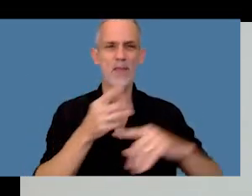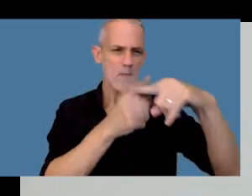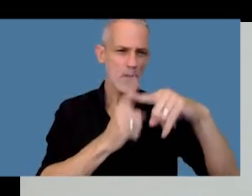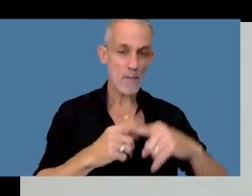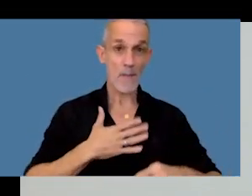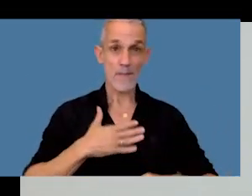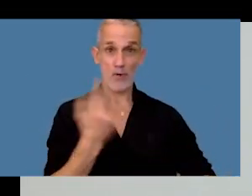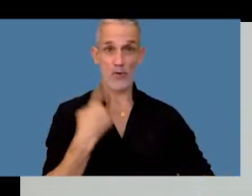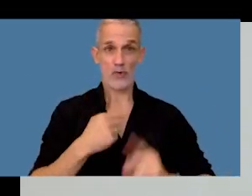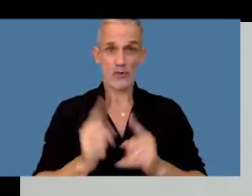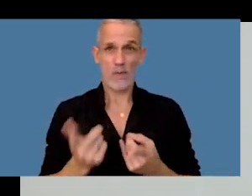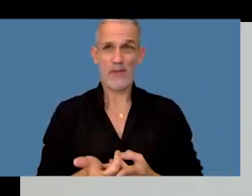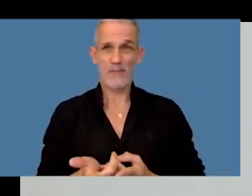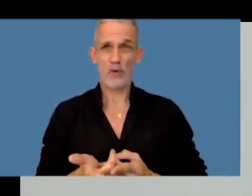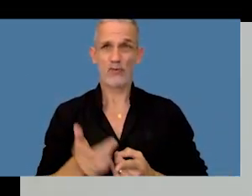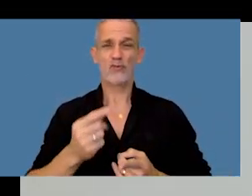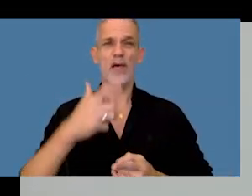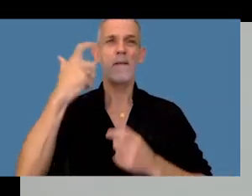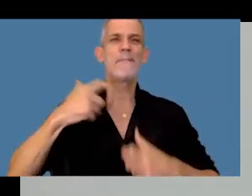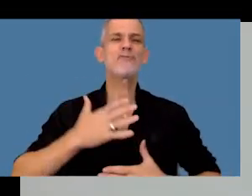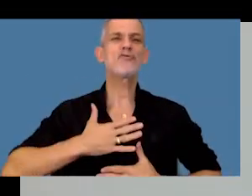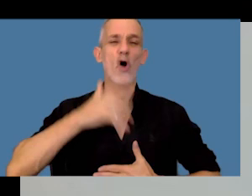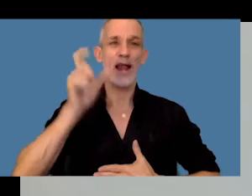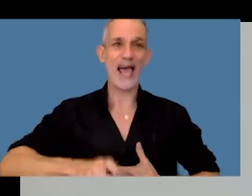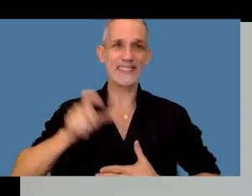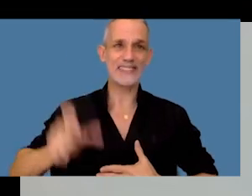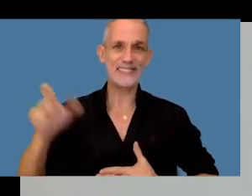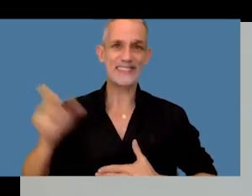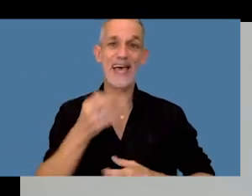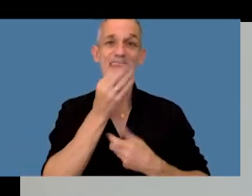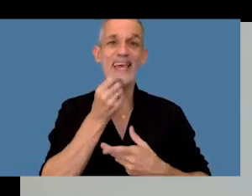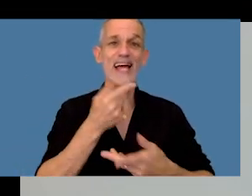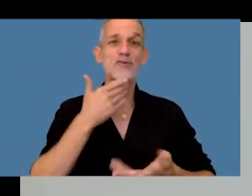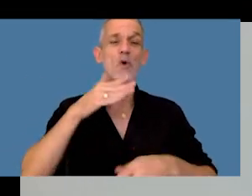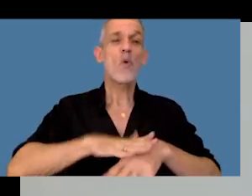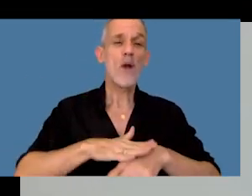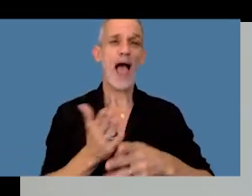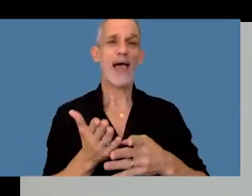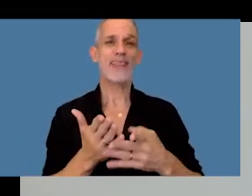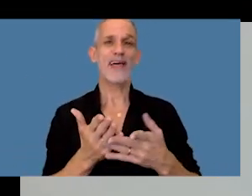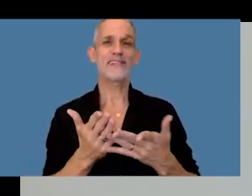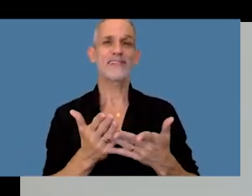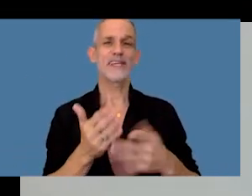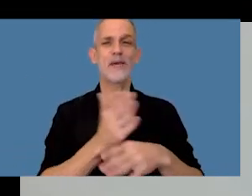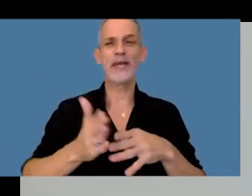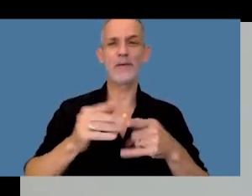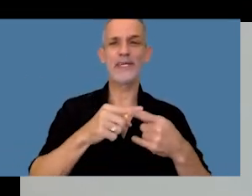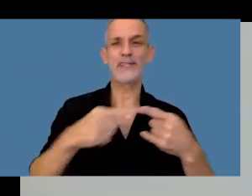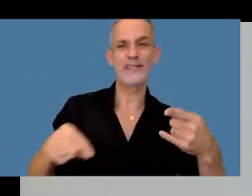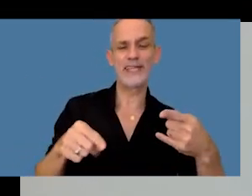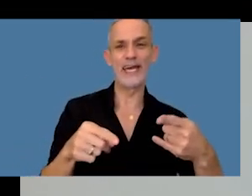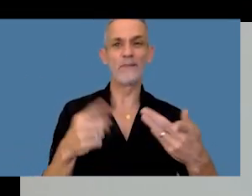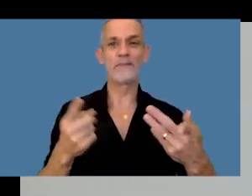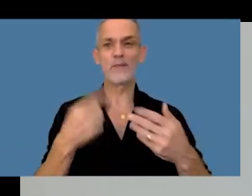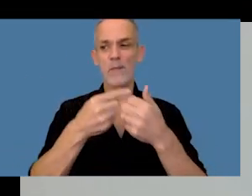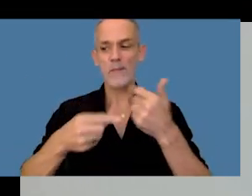nosotros, o sea, en tanto personas humanas, nuestras declaraciones juradas, bueno, de bienes personales, etcétera,